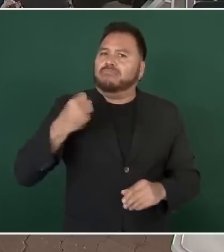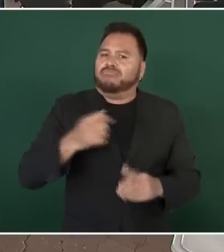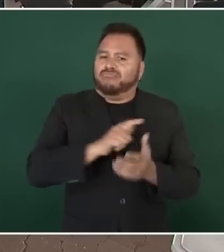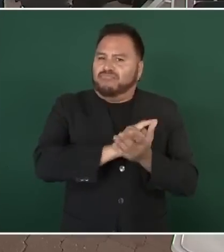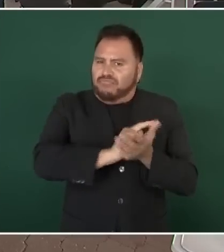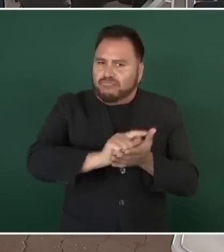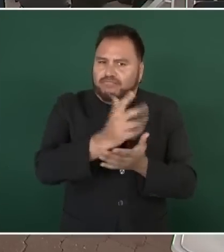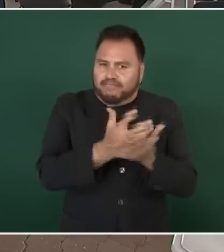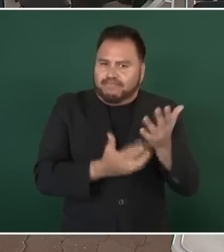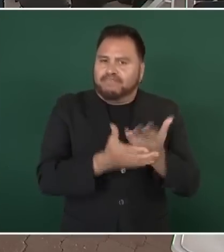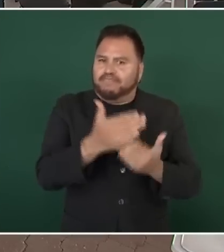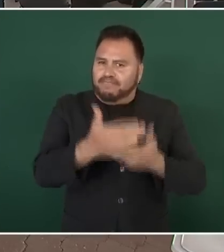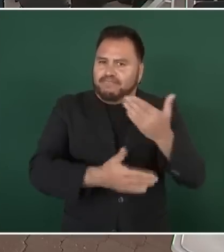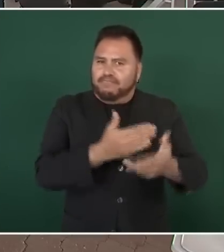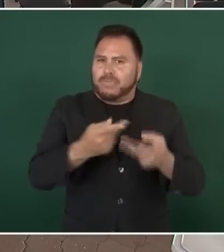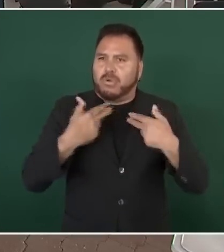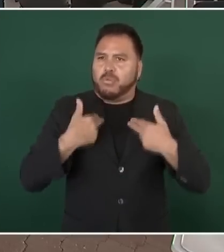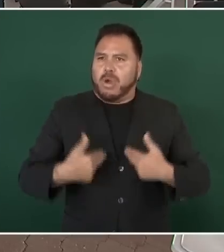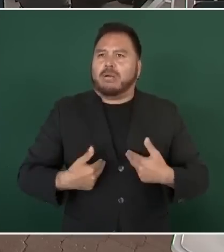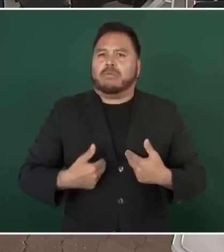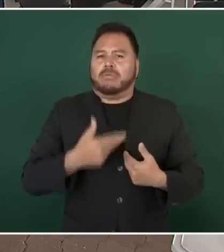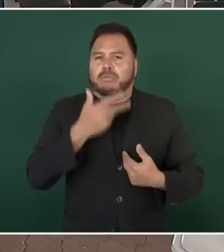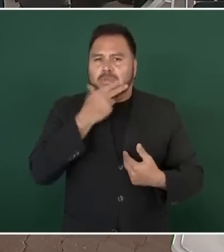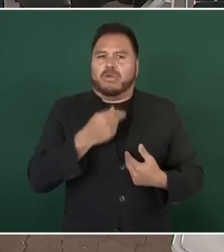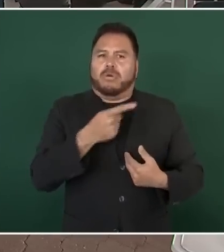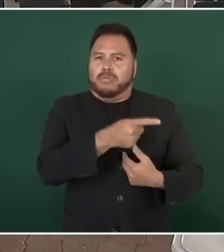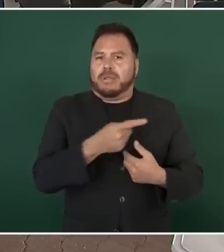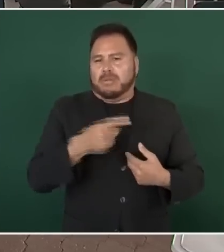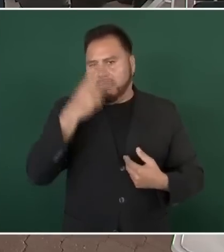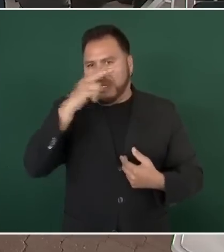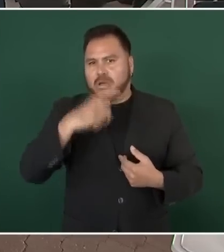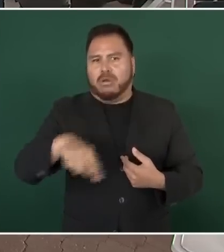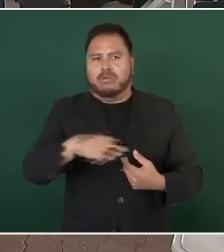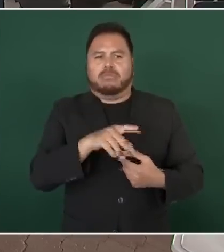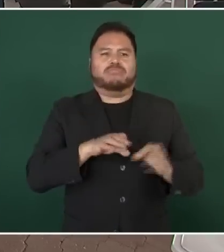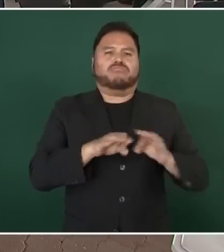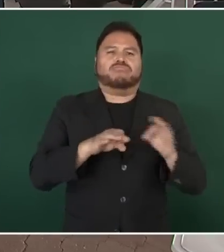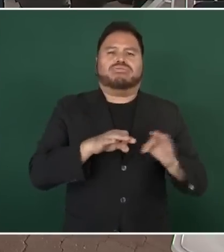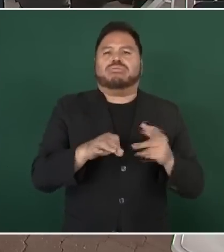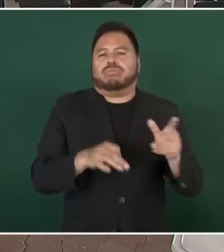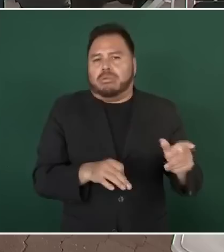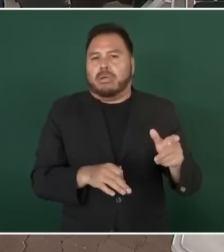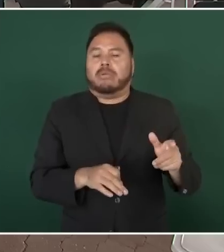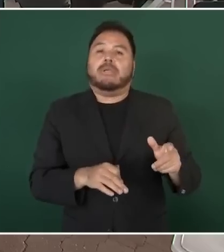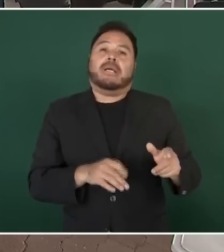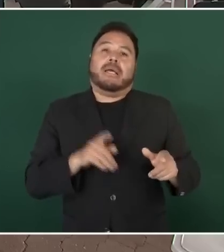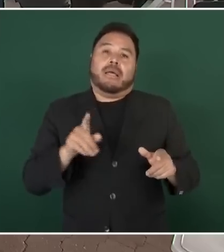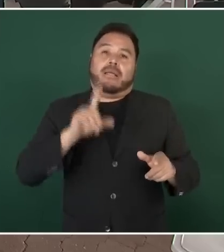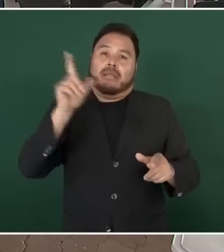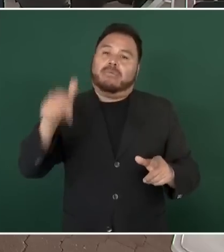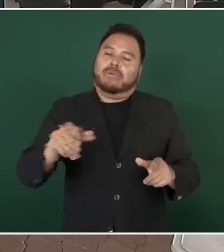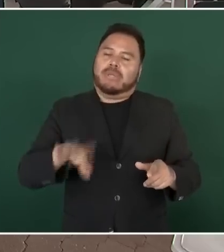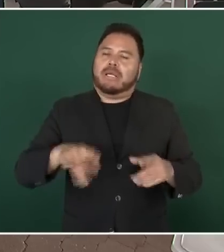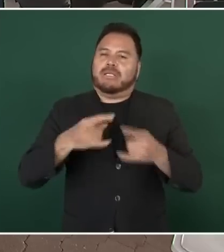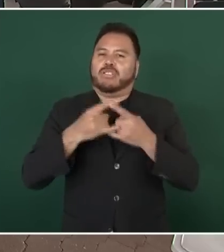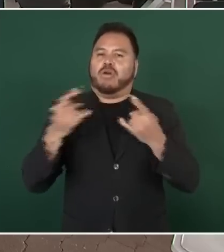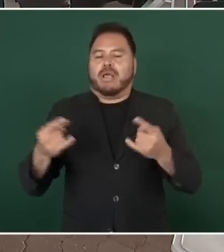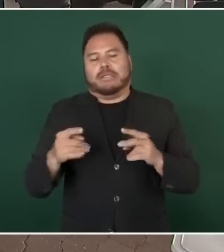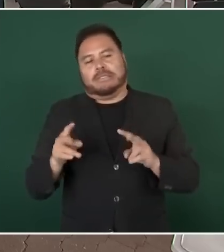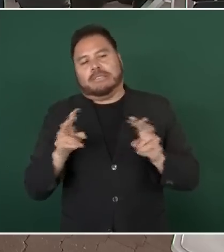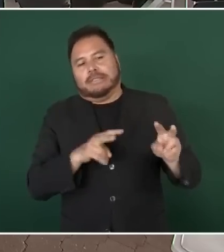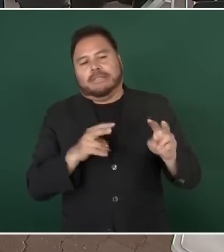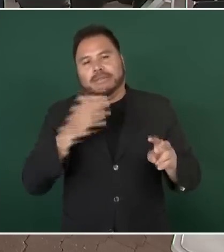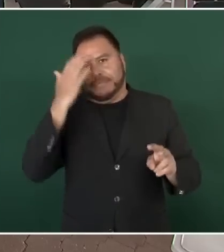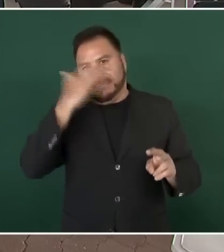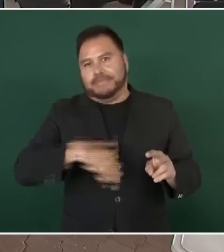transparente como ser humano y hombre público. Madero ha sido juzgado por el Tribunal de la Historia y ha